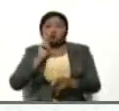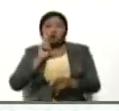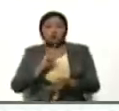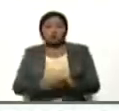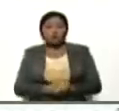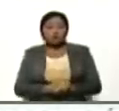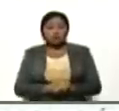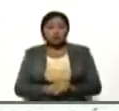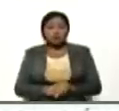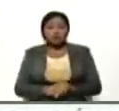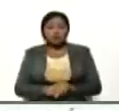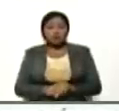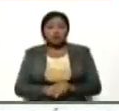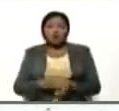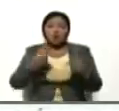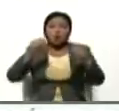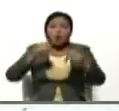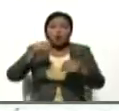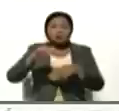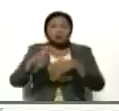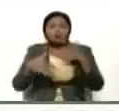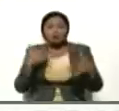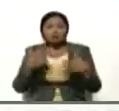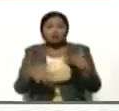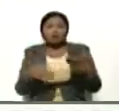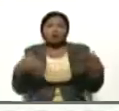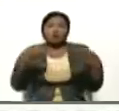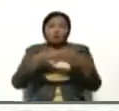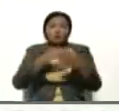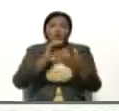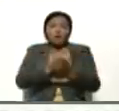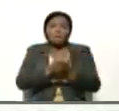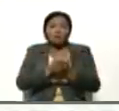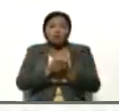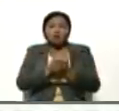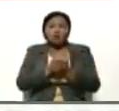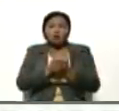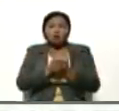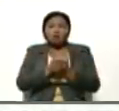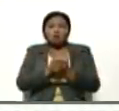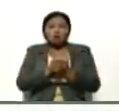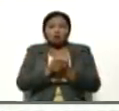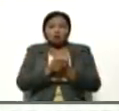Y hoy este acto hermoso con un grupo de compañeros y compañeras que han sido